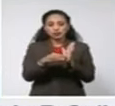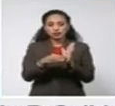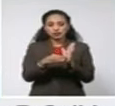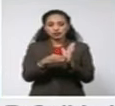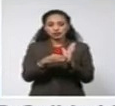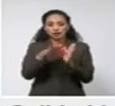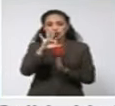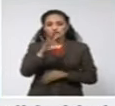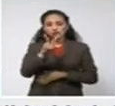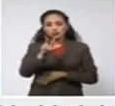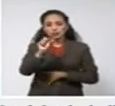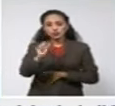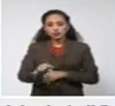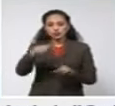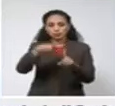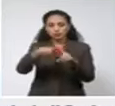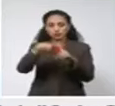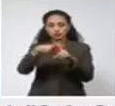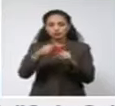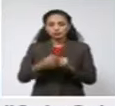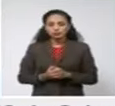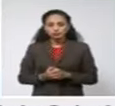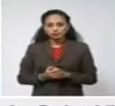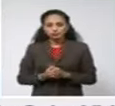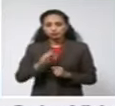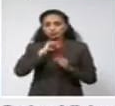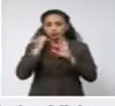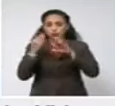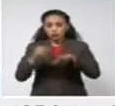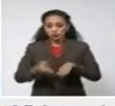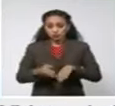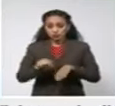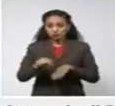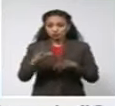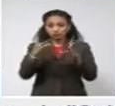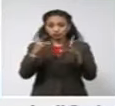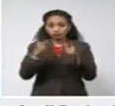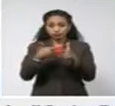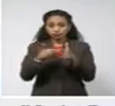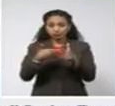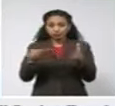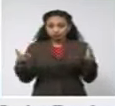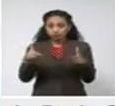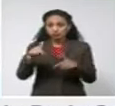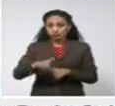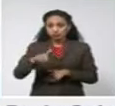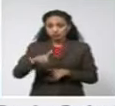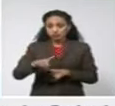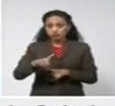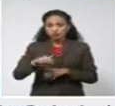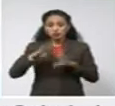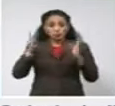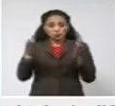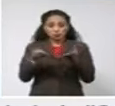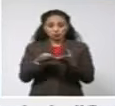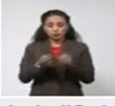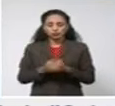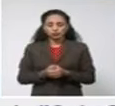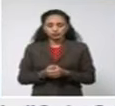32.289.082 casos confirmados. Falleció igualmente un número importante de personas con la enfermedad, estamos